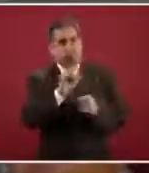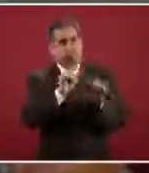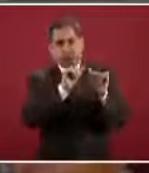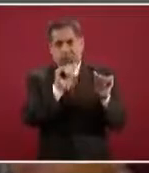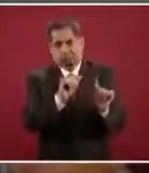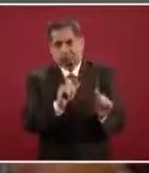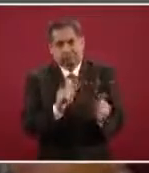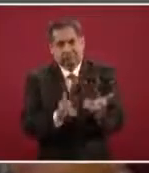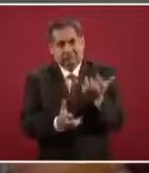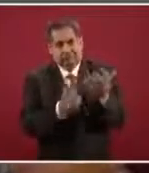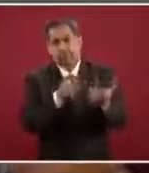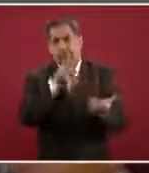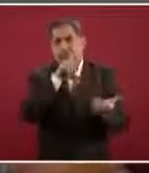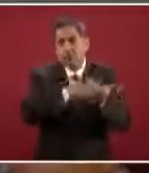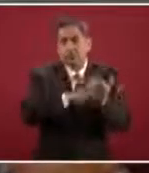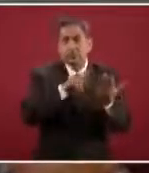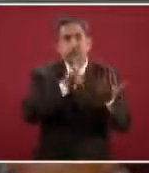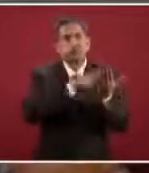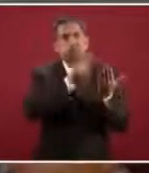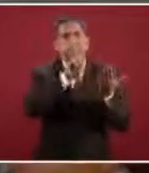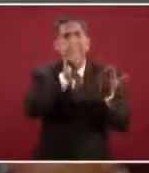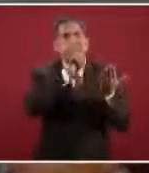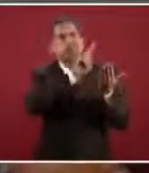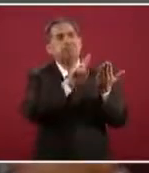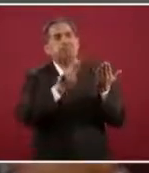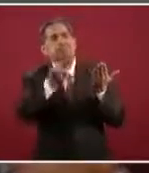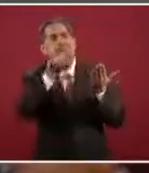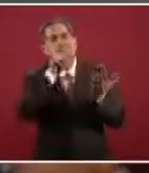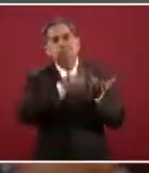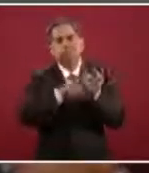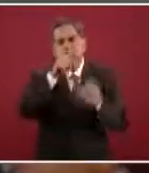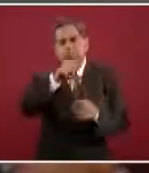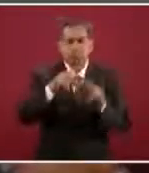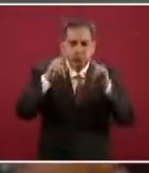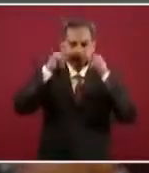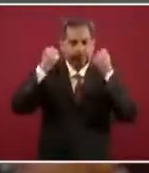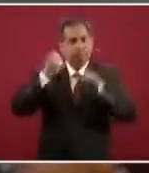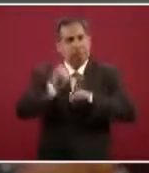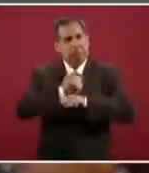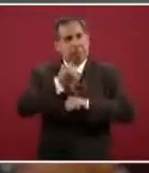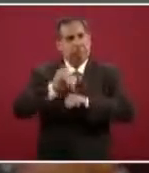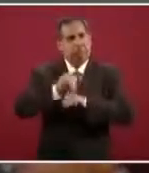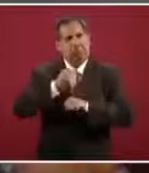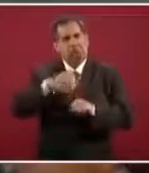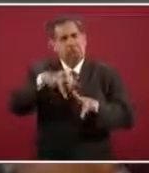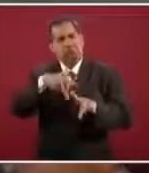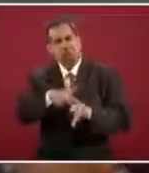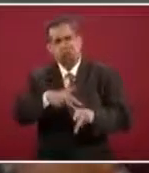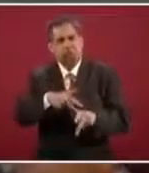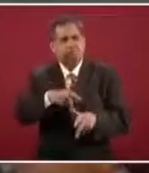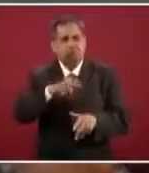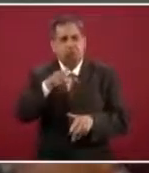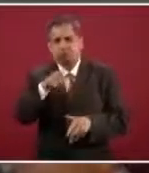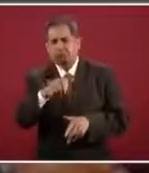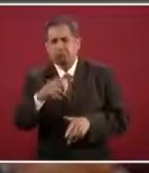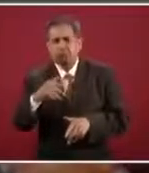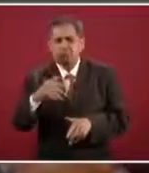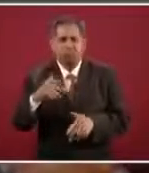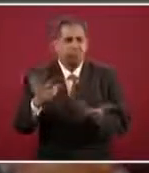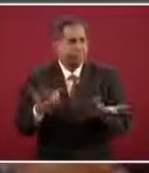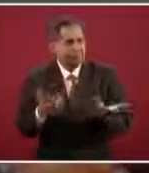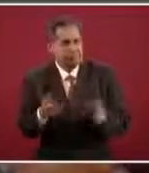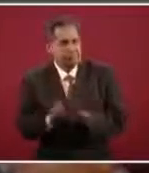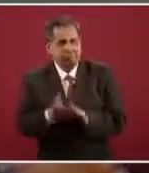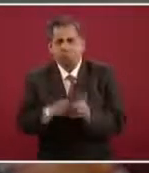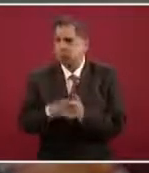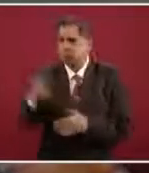obra en donde se hace una representación de Emiliano Zapata. ¿Cuál es el posicionamiento del